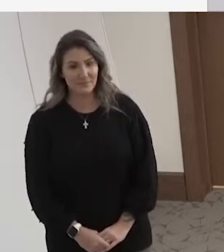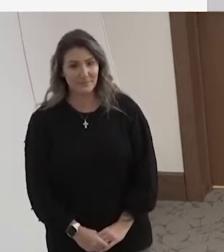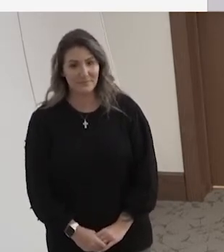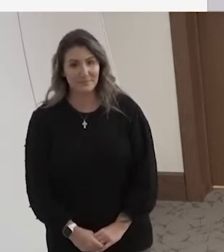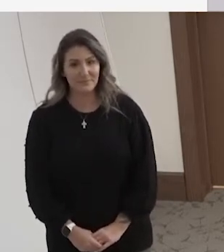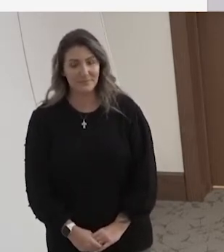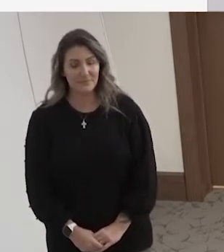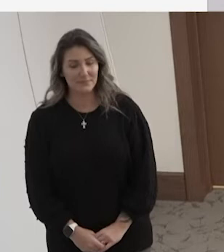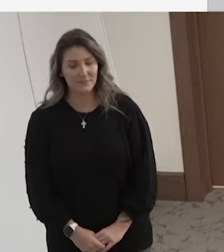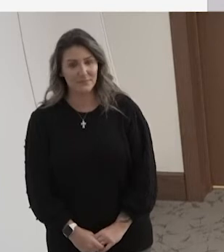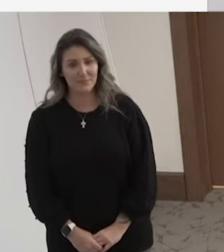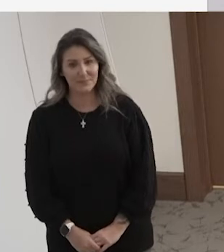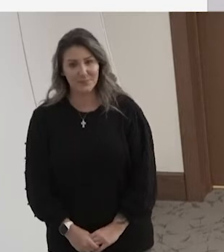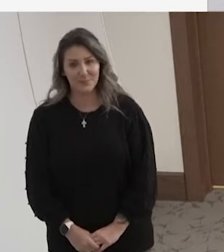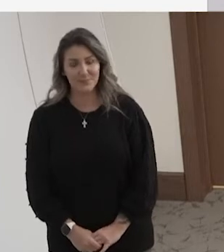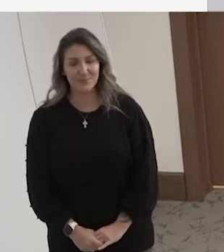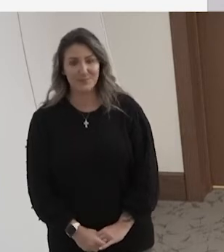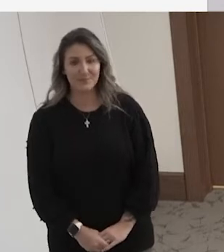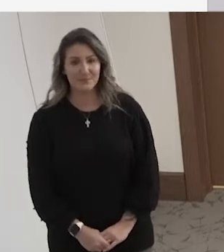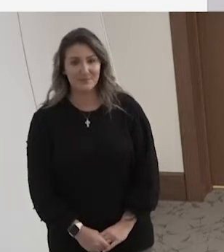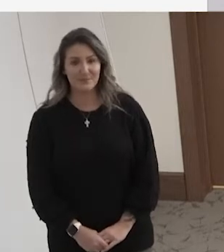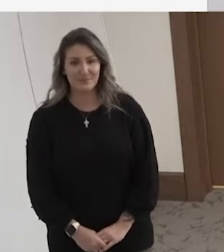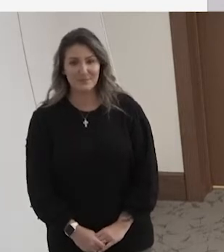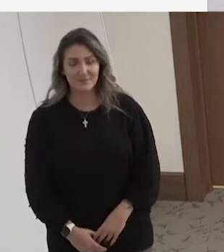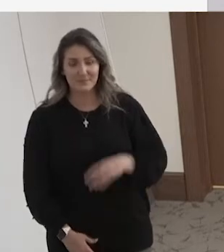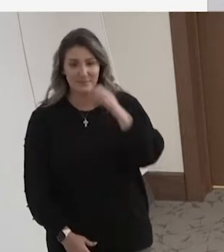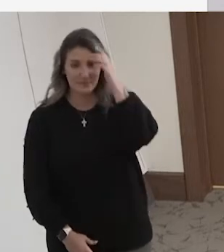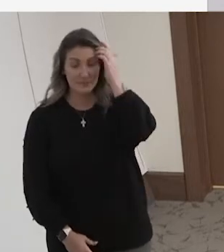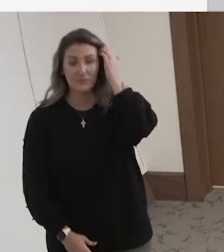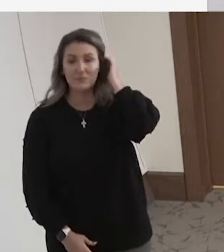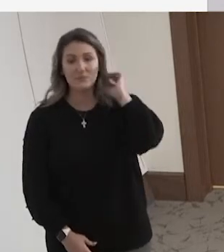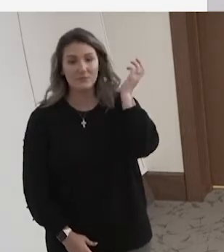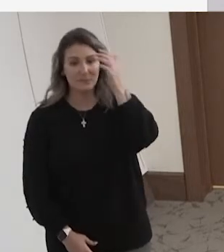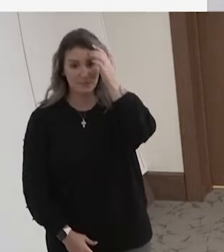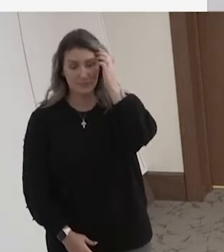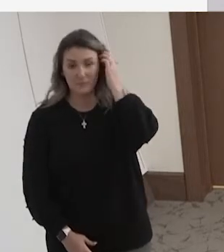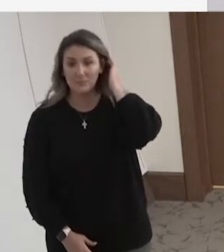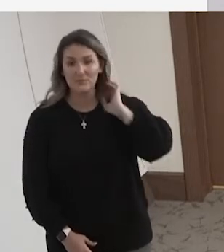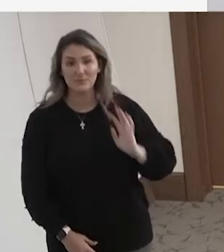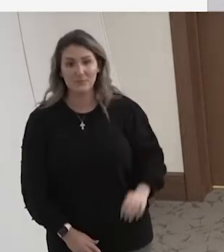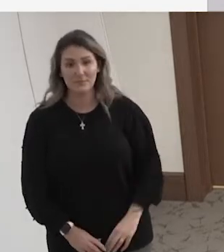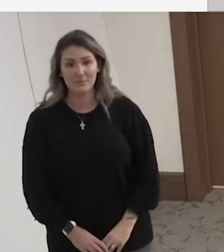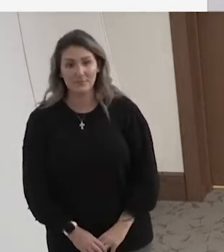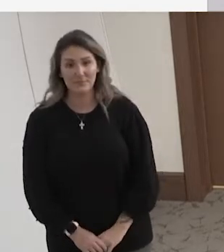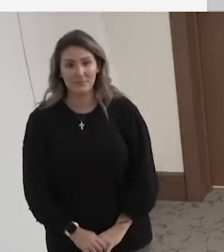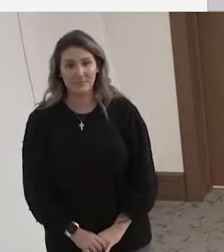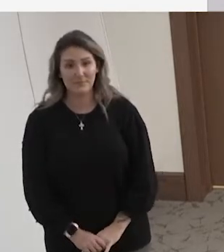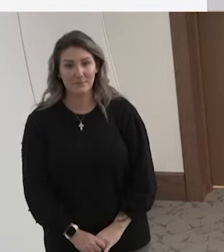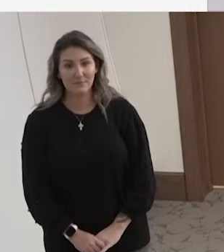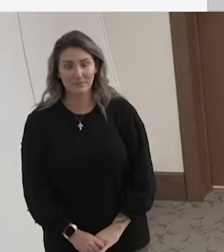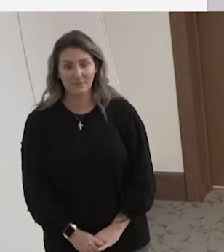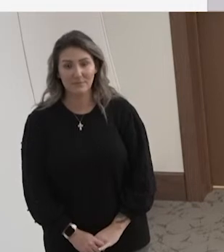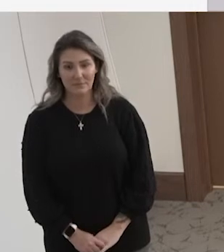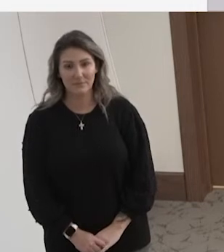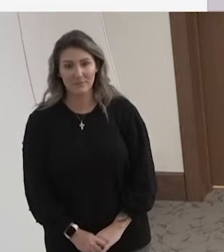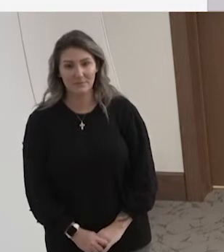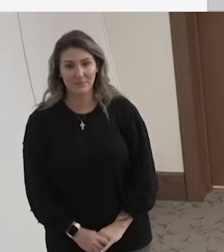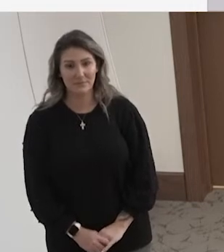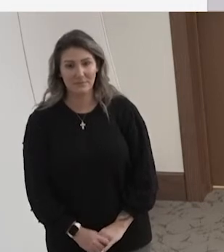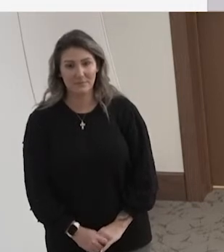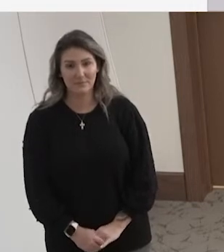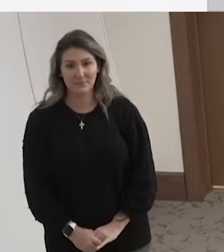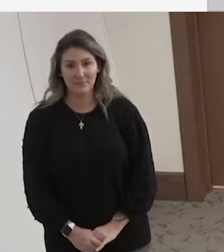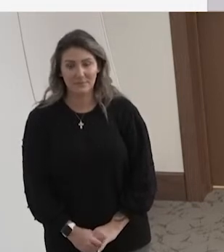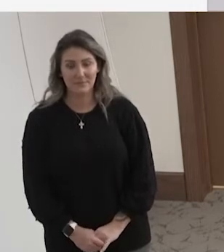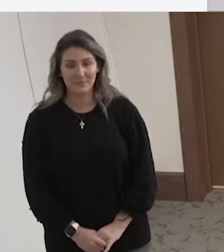todo lo que se hace es fácil y es cómodo. Primeramente, nuestro personal ha recibido los